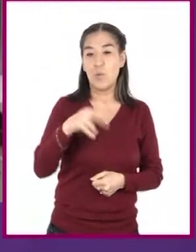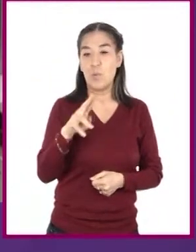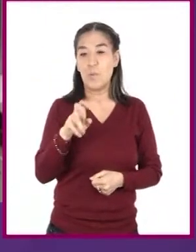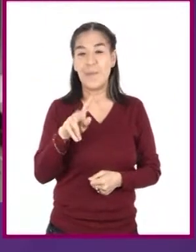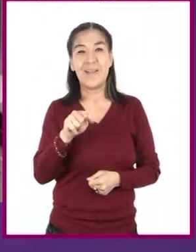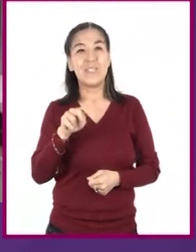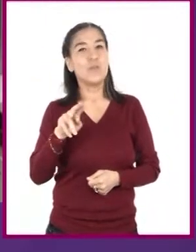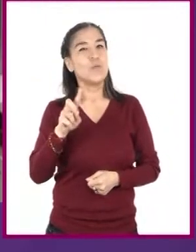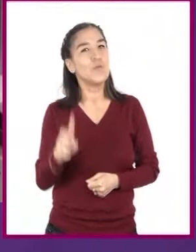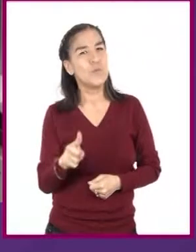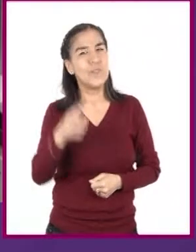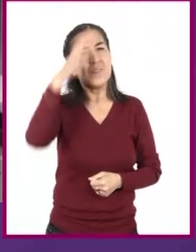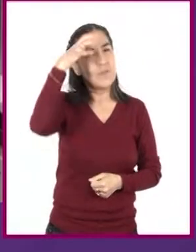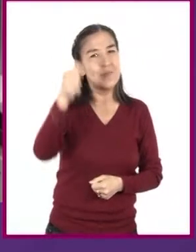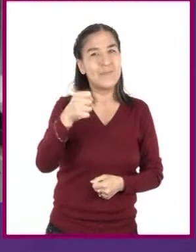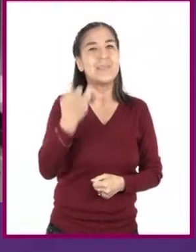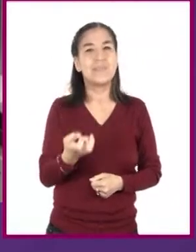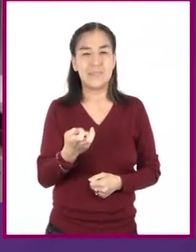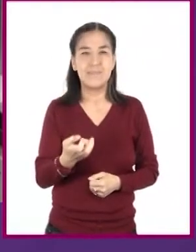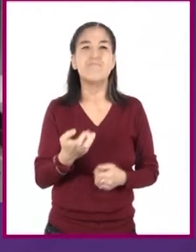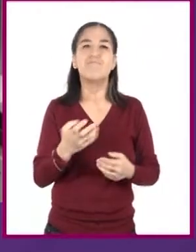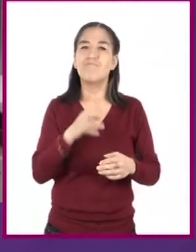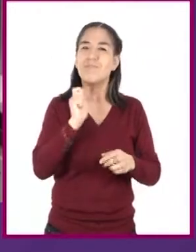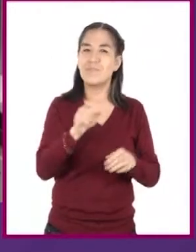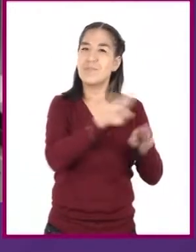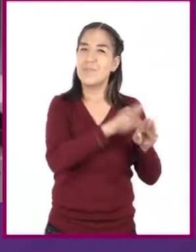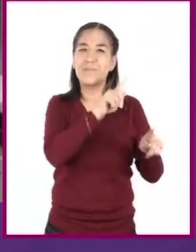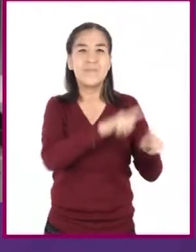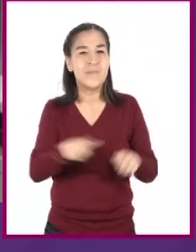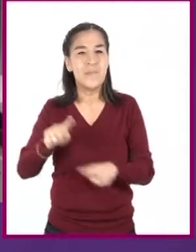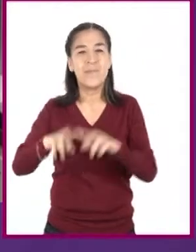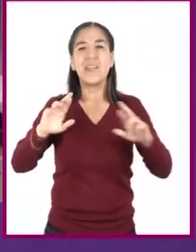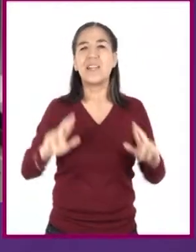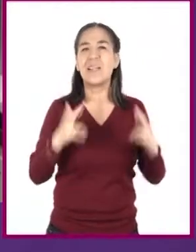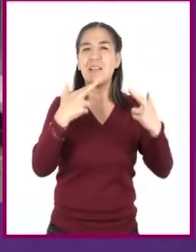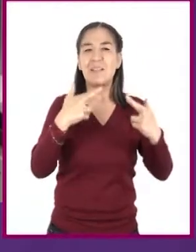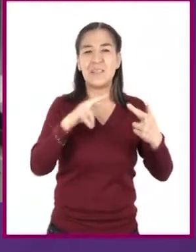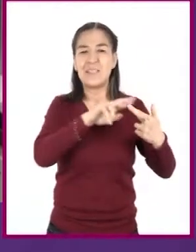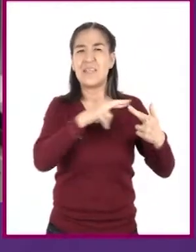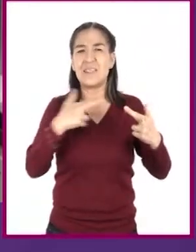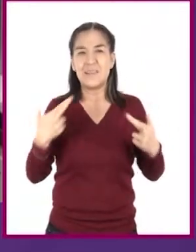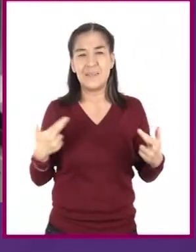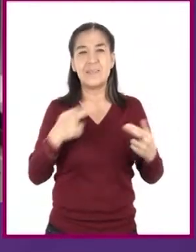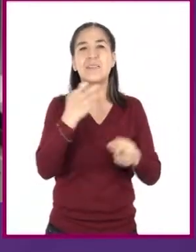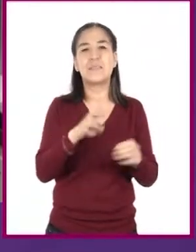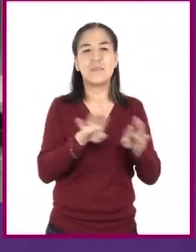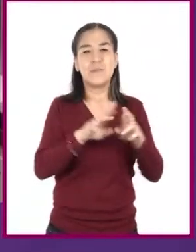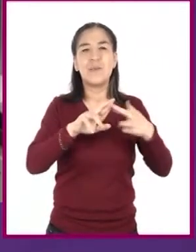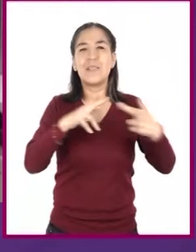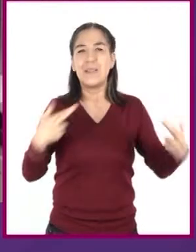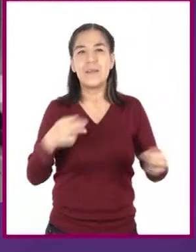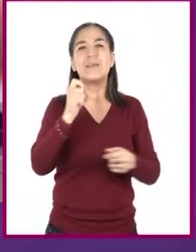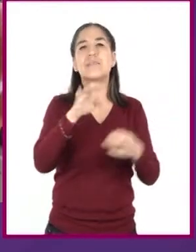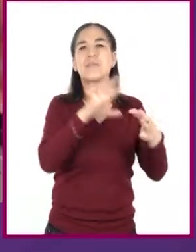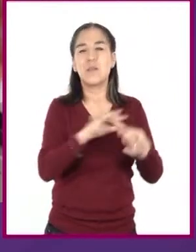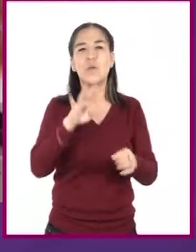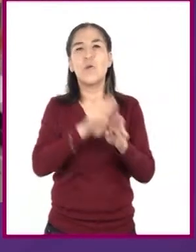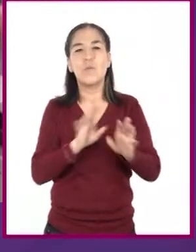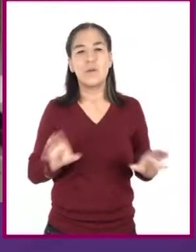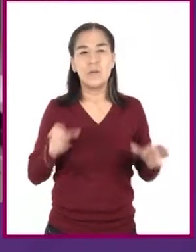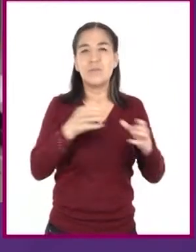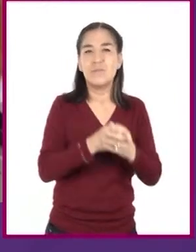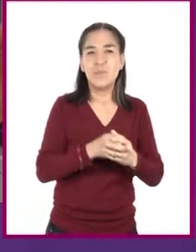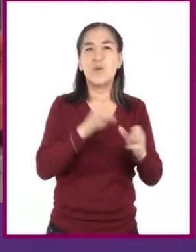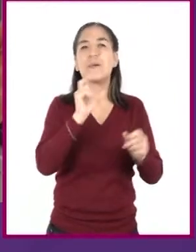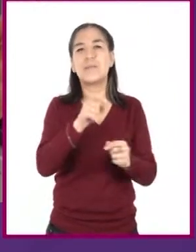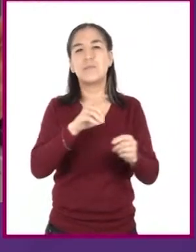como concepto, es relacional. Existe en tanto el resto del conjunto de otro tipo de